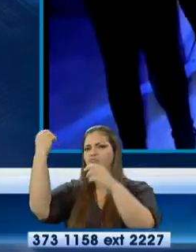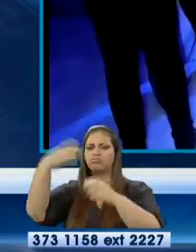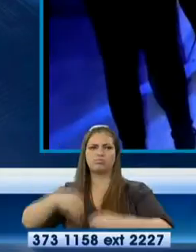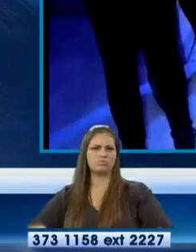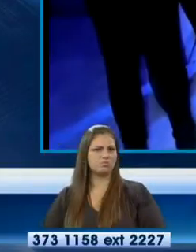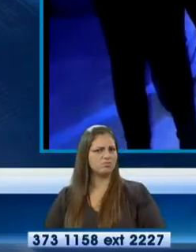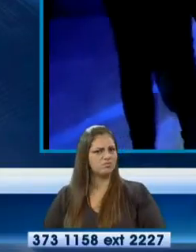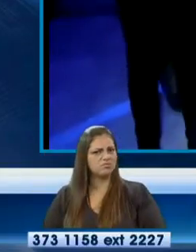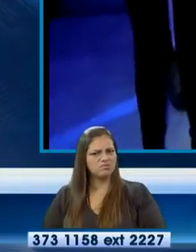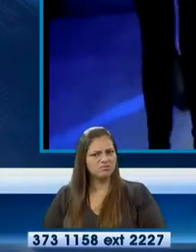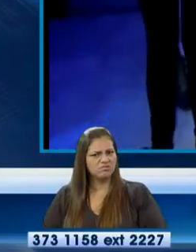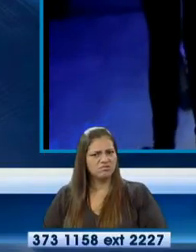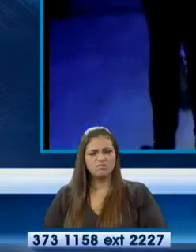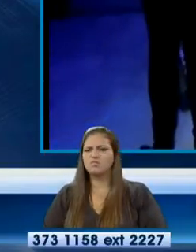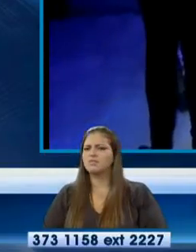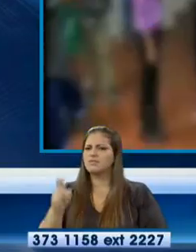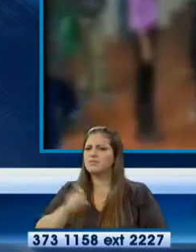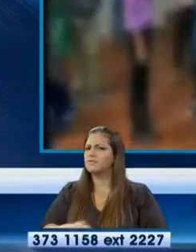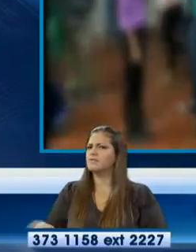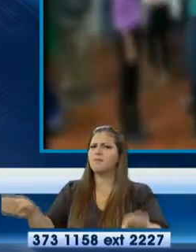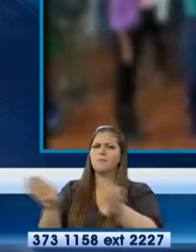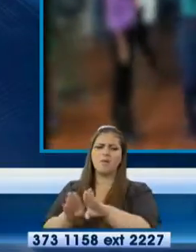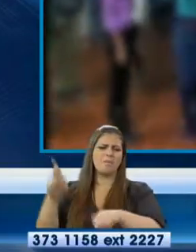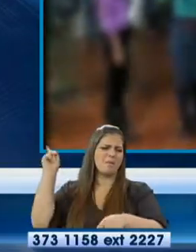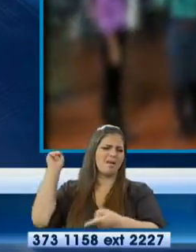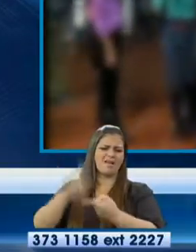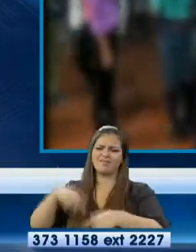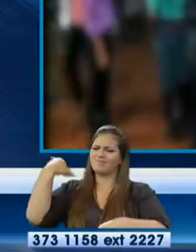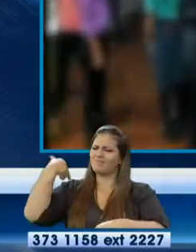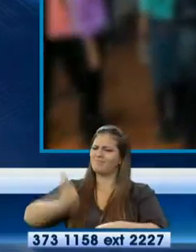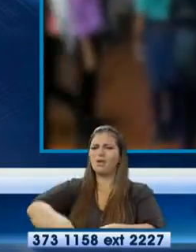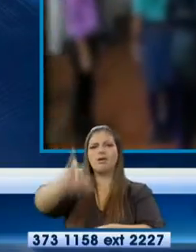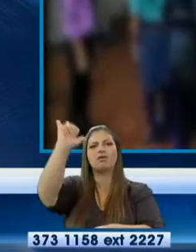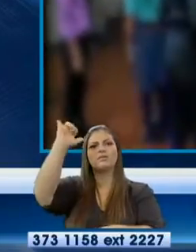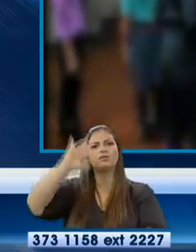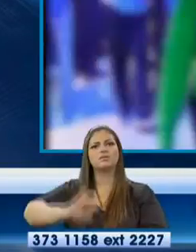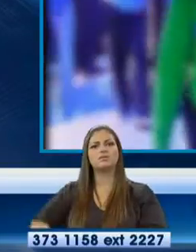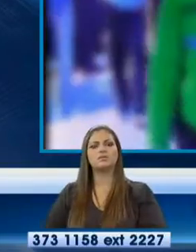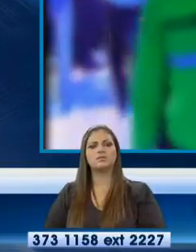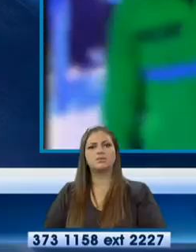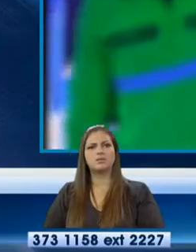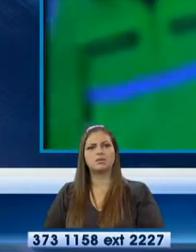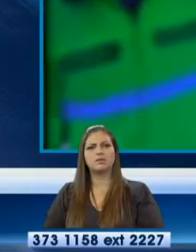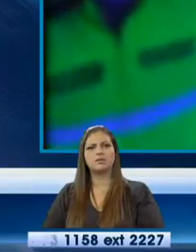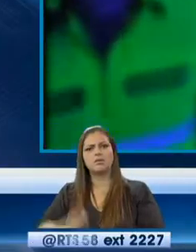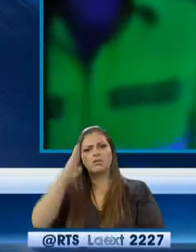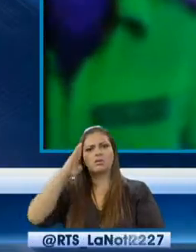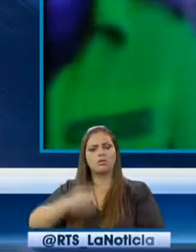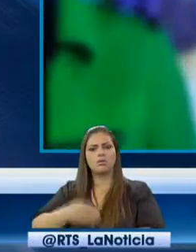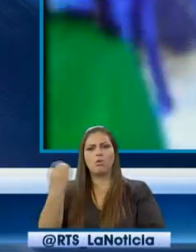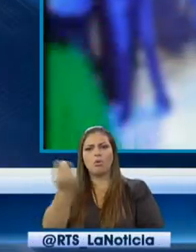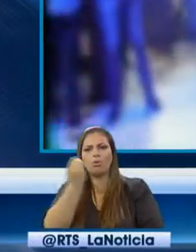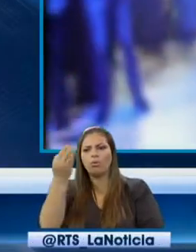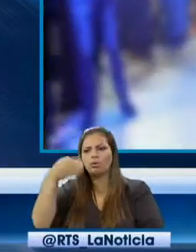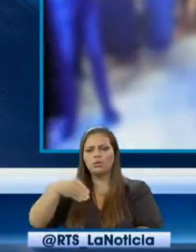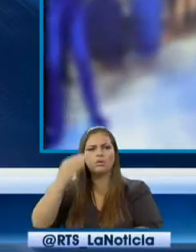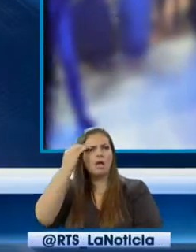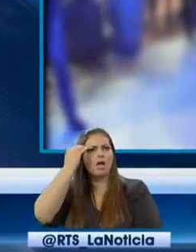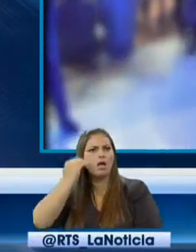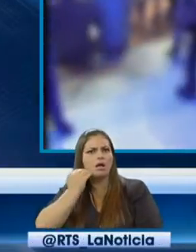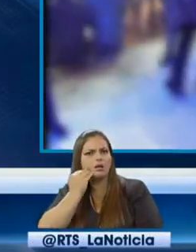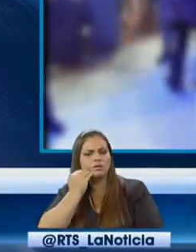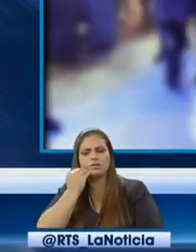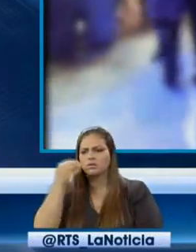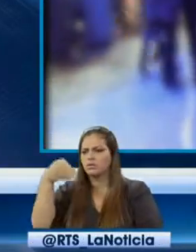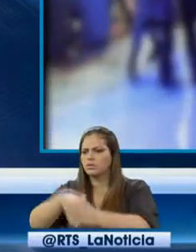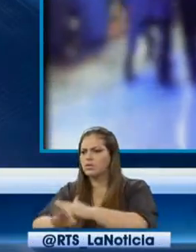tipo de negocios que permite que menores ingresen a incluso a consumir. Según el dueño, ellos